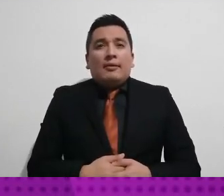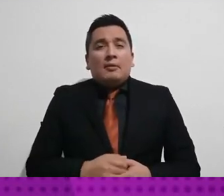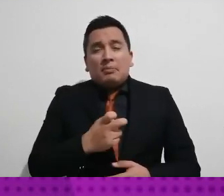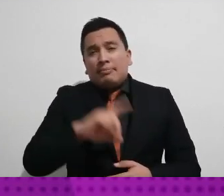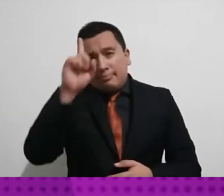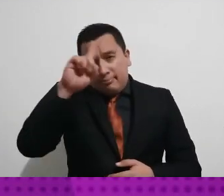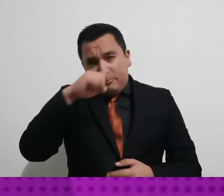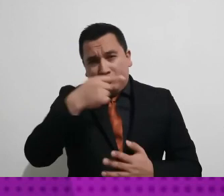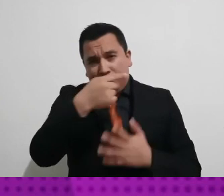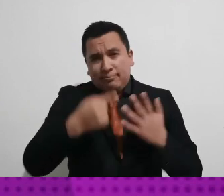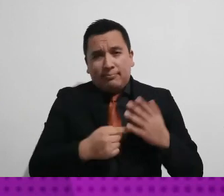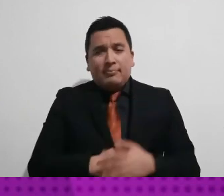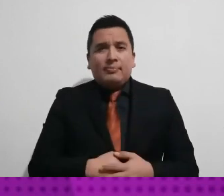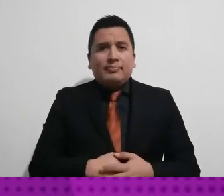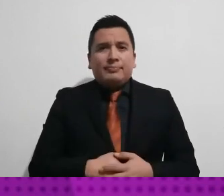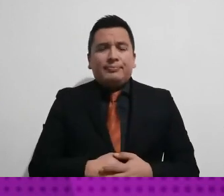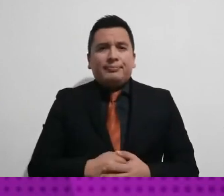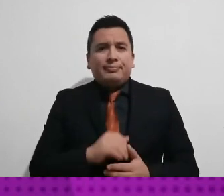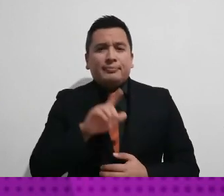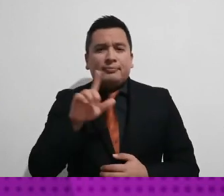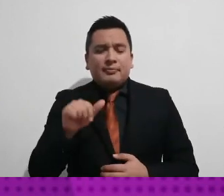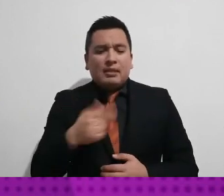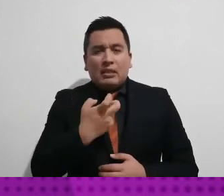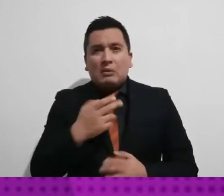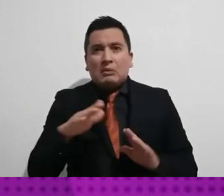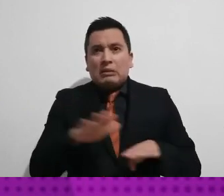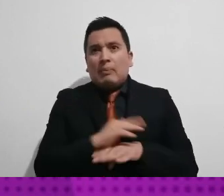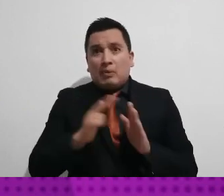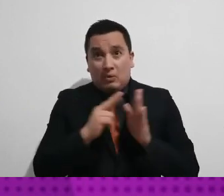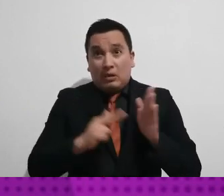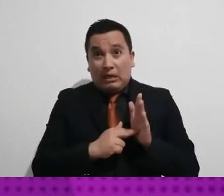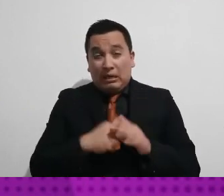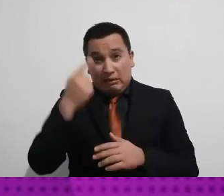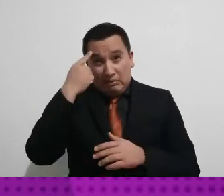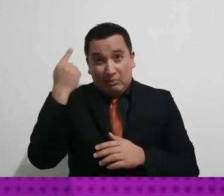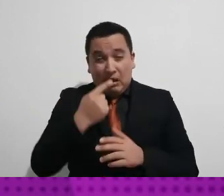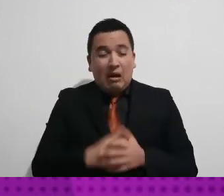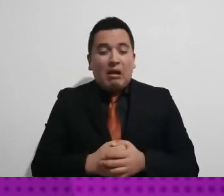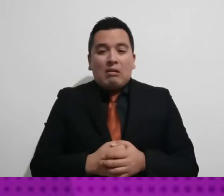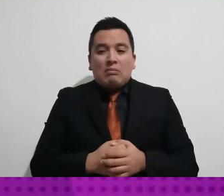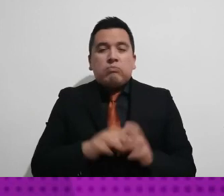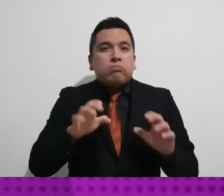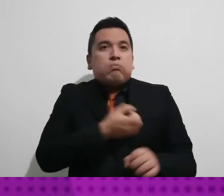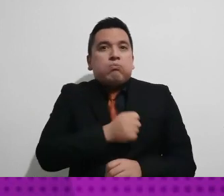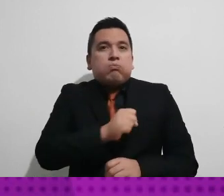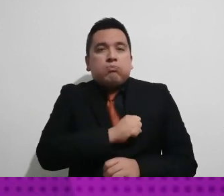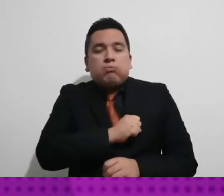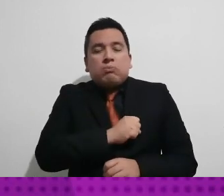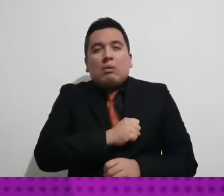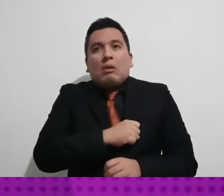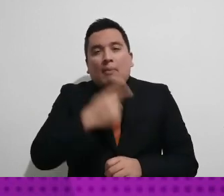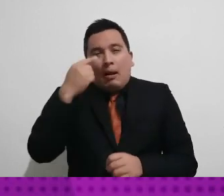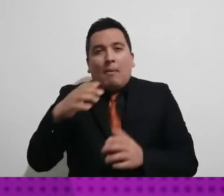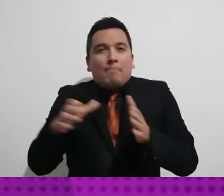nos dieron una serie de recomendaciones que se convirtieron en los protocolos de seguridad sanitaria para cada una de